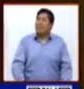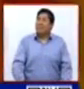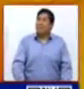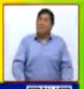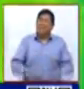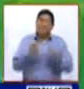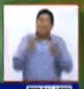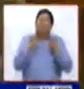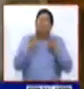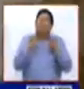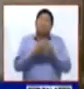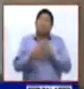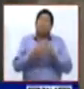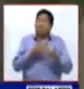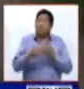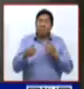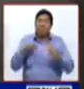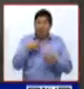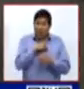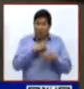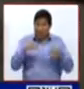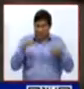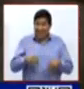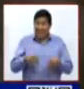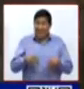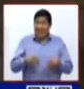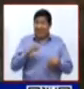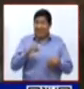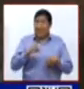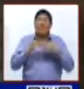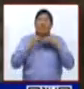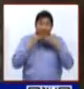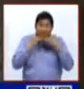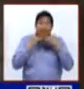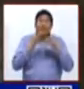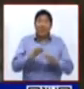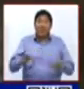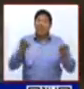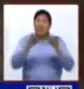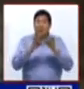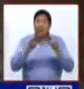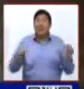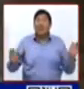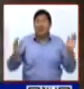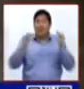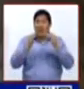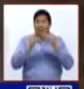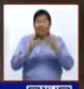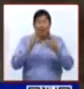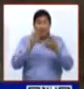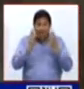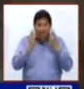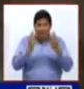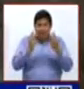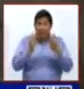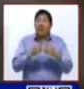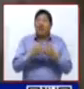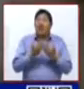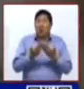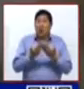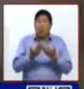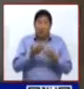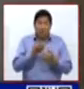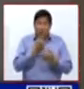Hace bastante frío, pero eso no impide que nosotros vengamos acá a uno de los miradores más importantes en La Paz para poder apreciar y ver cómo está